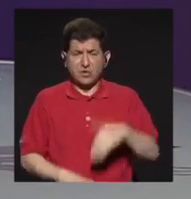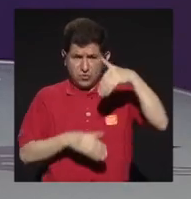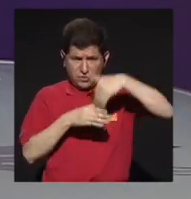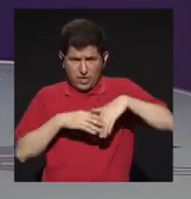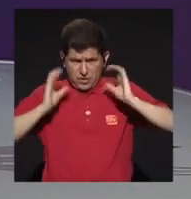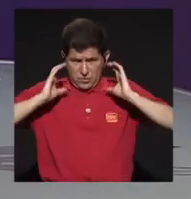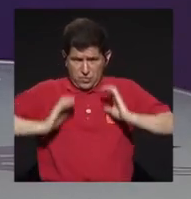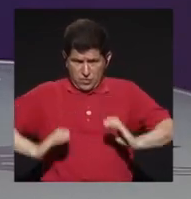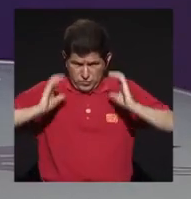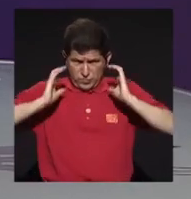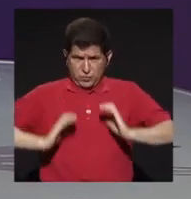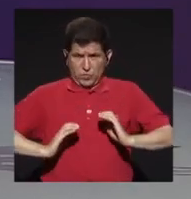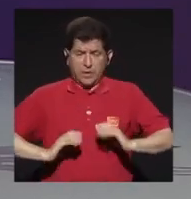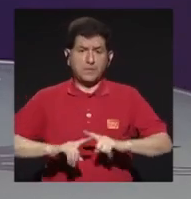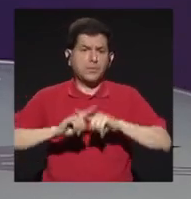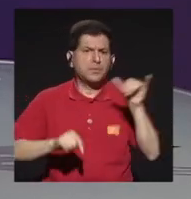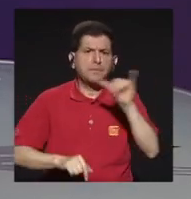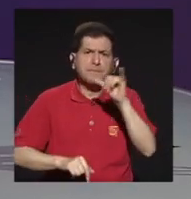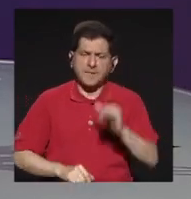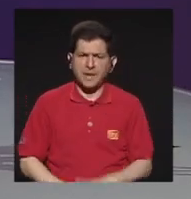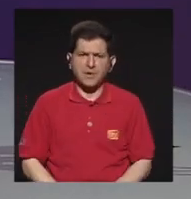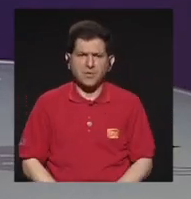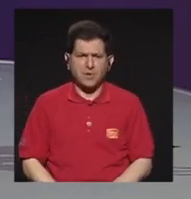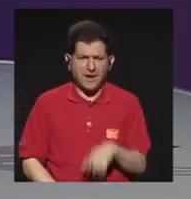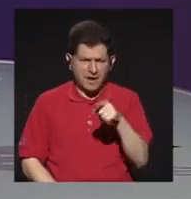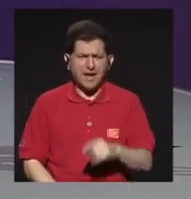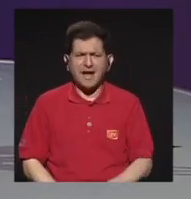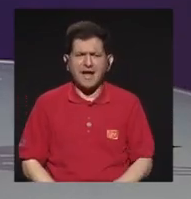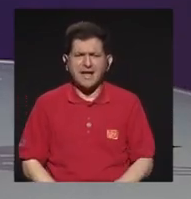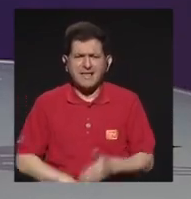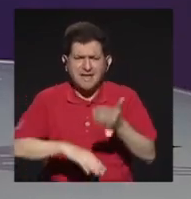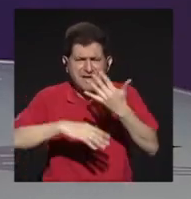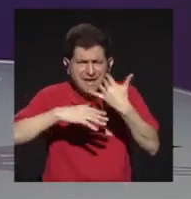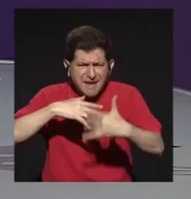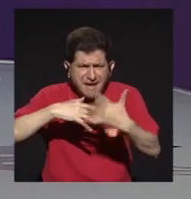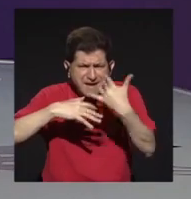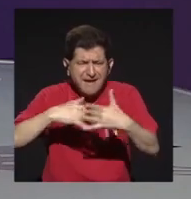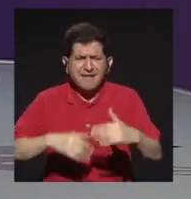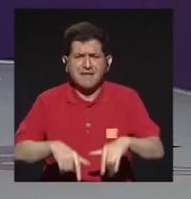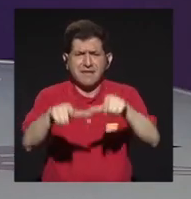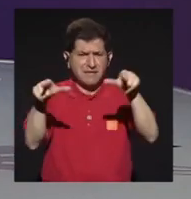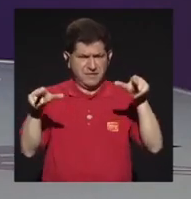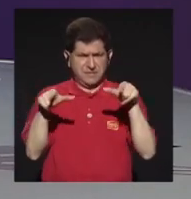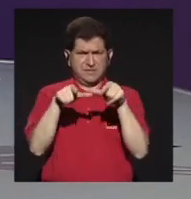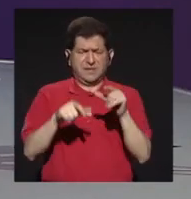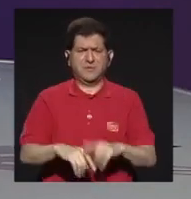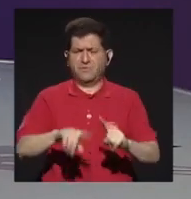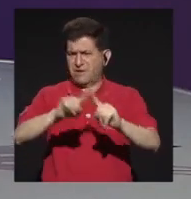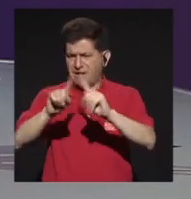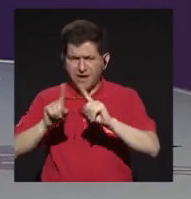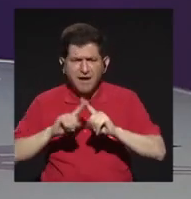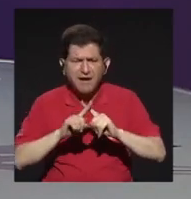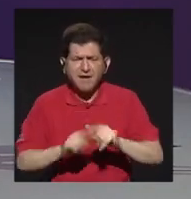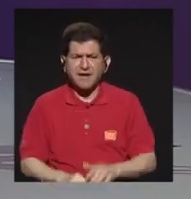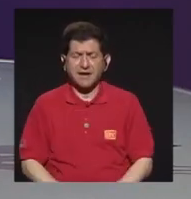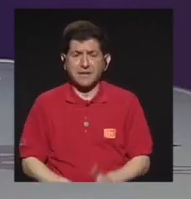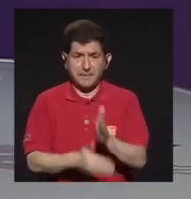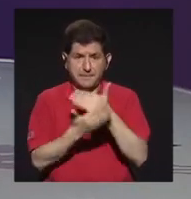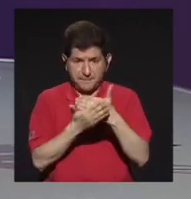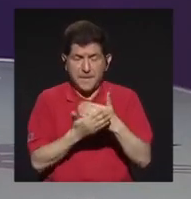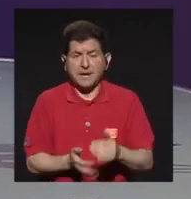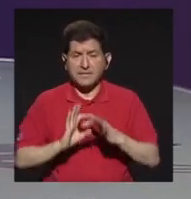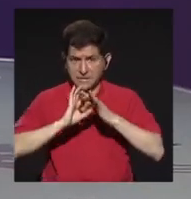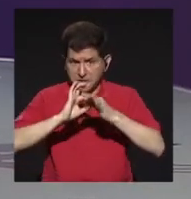de sus cuerpos pero también habían mutilaciones en las zonas que no en esas zonas erógenas